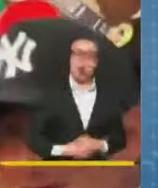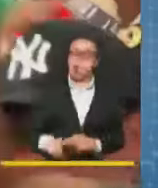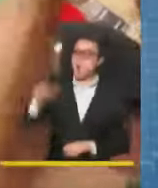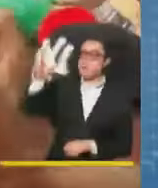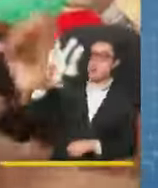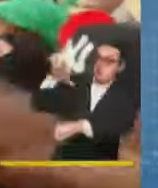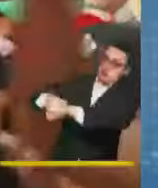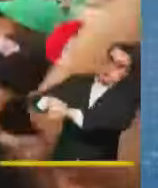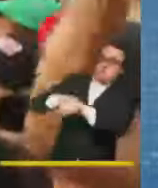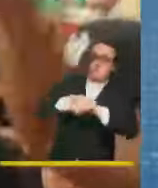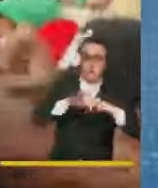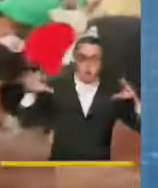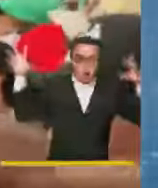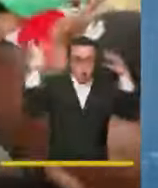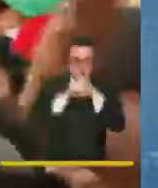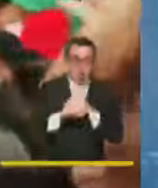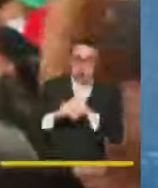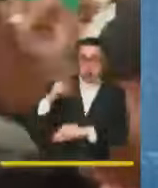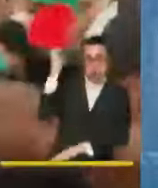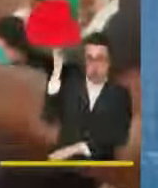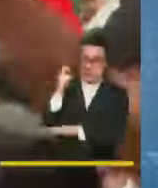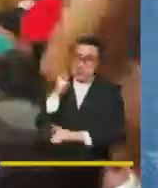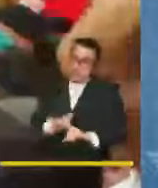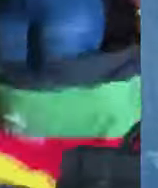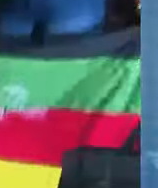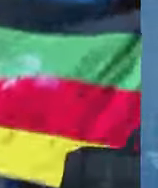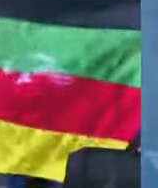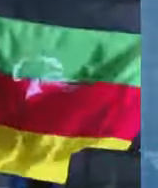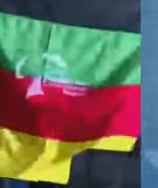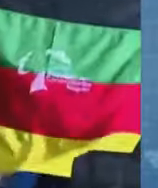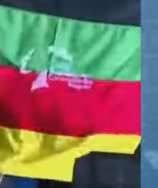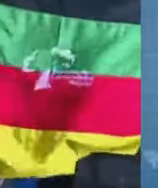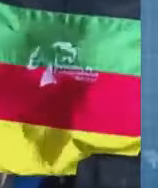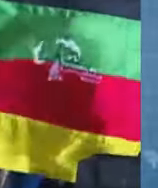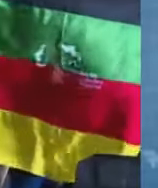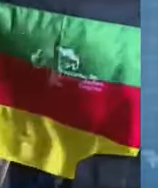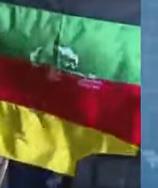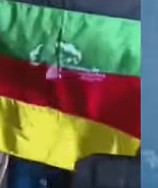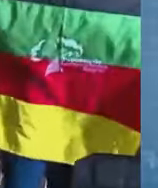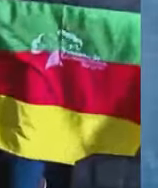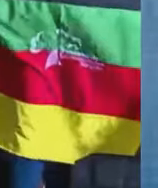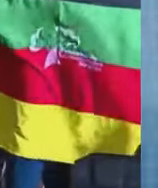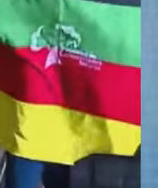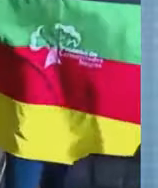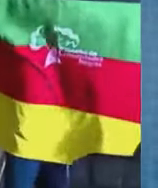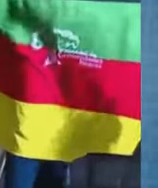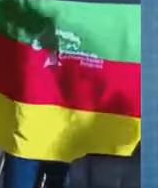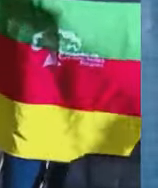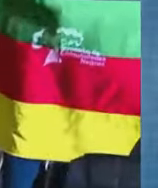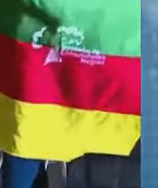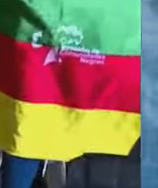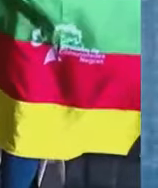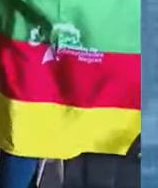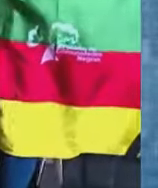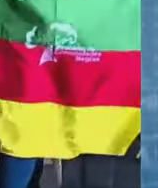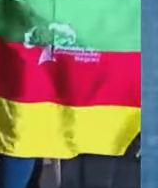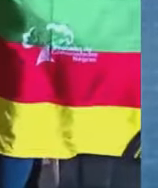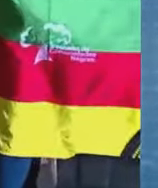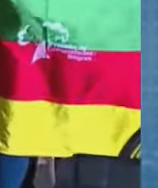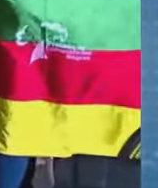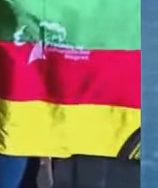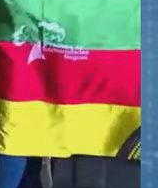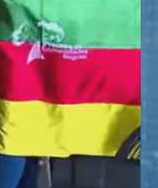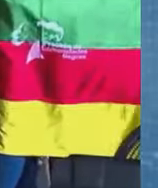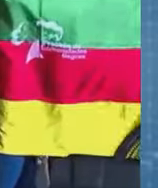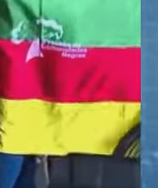de que idealmente podemos cambiar todo de un solo Tajo en el país no es real con el votante y